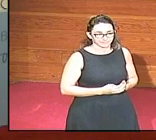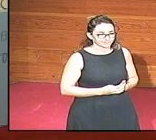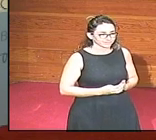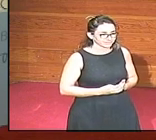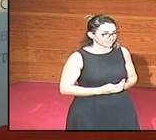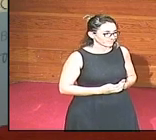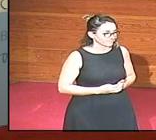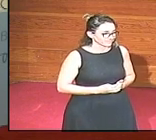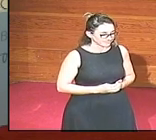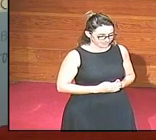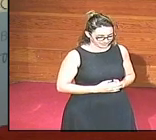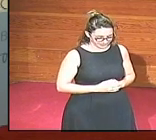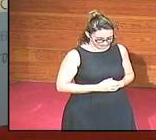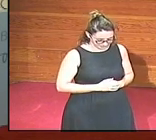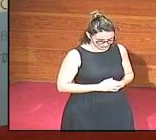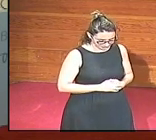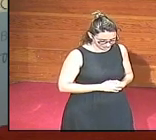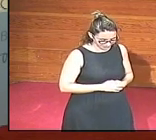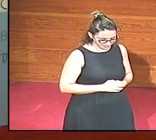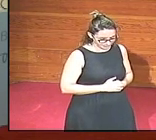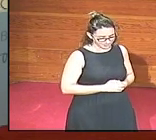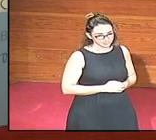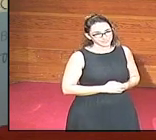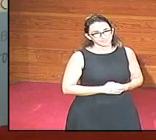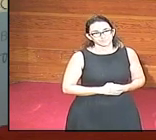argazkiak munduko hedabide garrantzitsuenetan argitaratu dira.